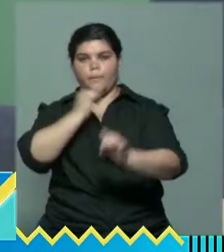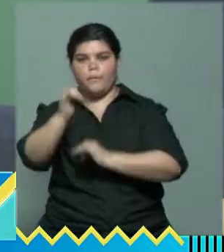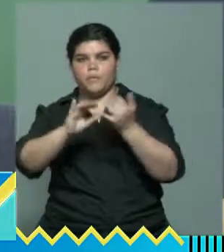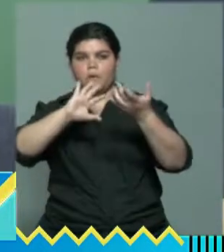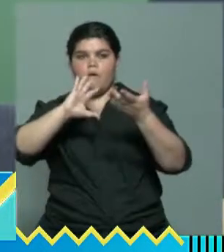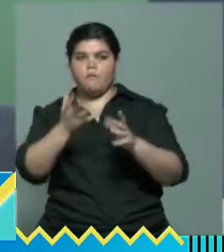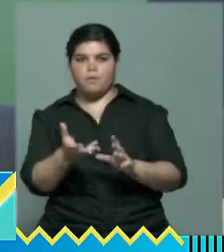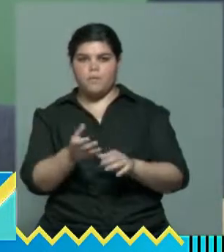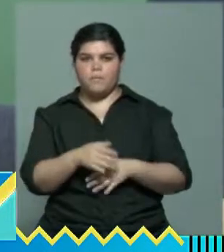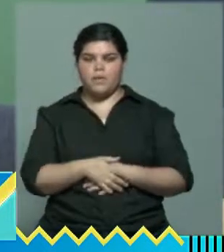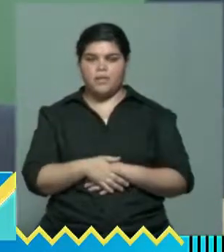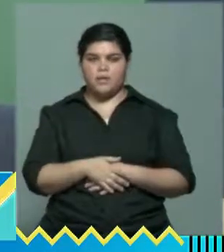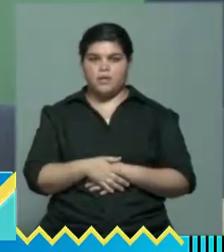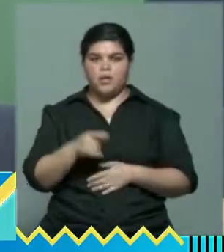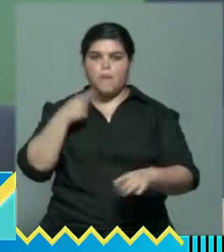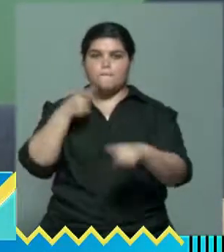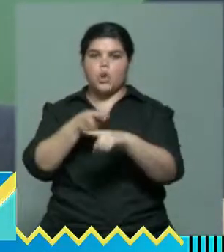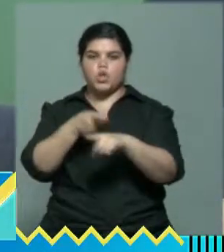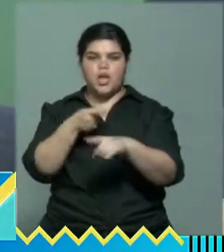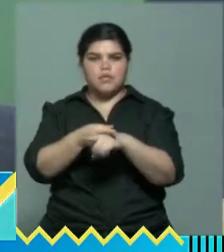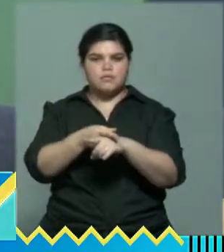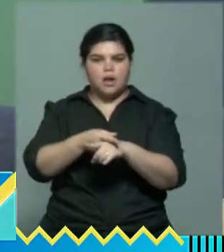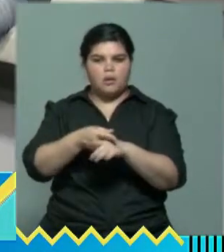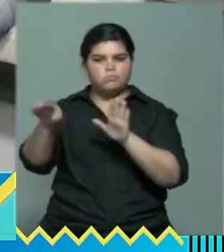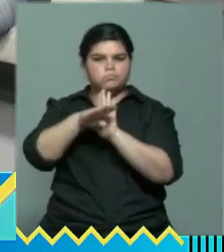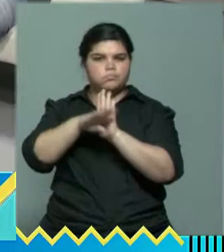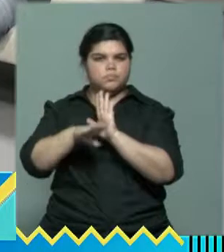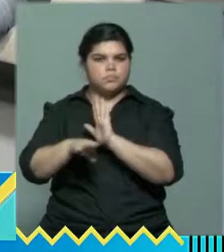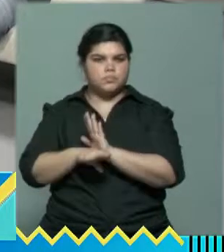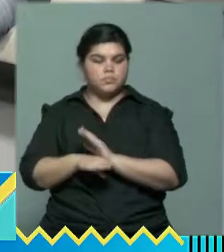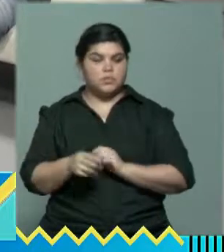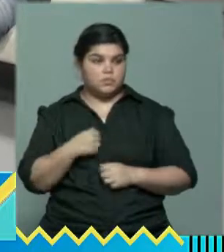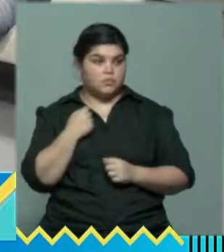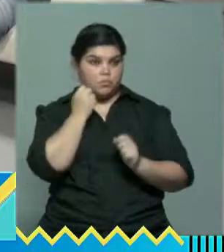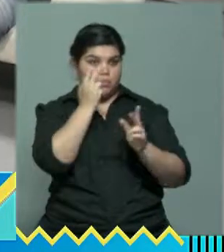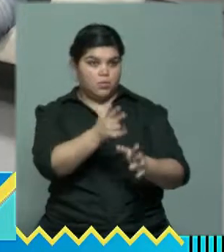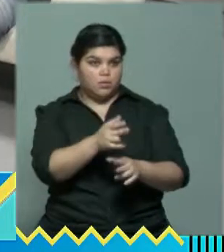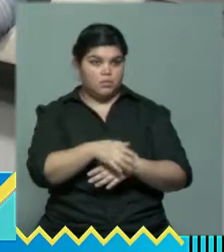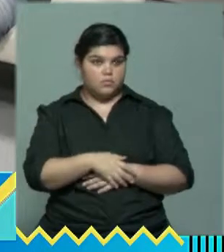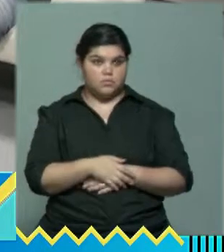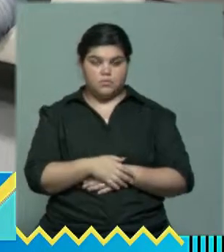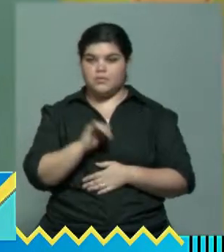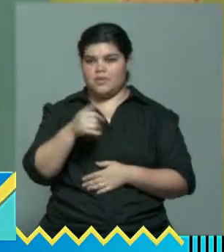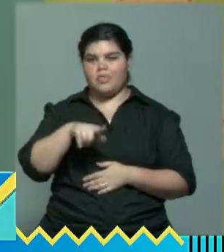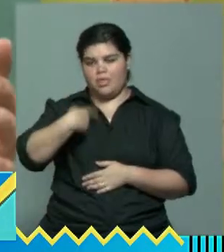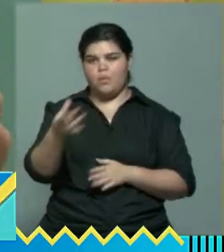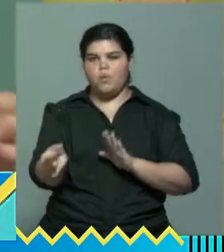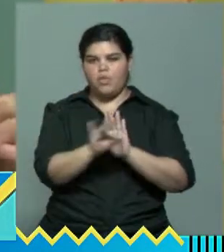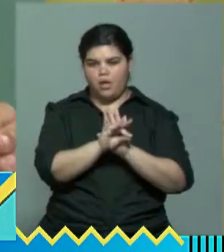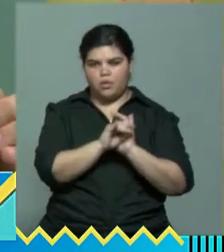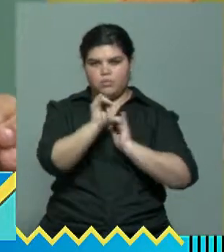también el momento de la protesta. No sé cuál es tu opinión, por ejemplo. ¿Me permite? Sí, Sí, vos por favor. bueno, después voy a agregar un dato